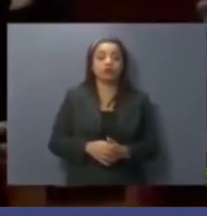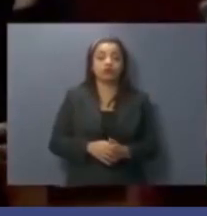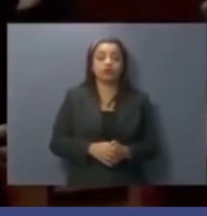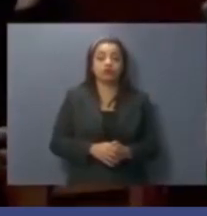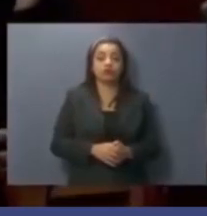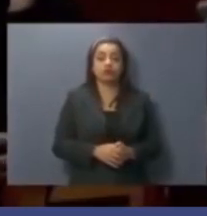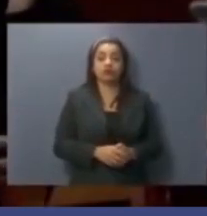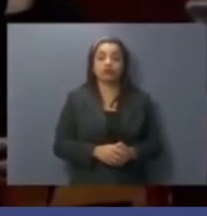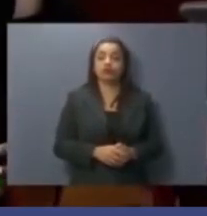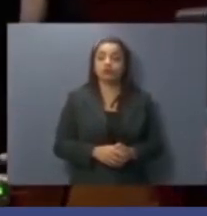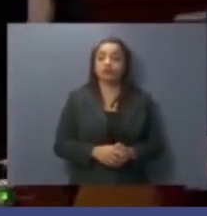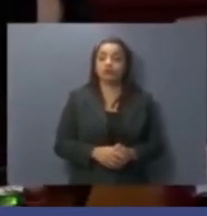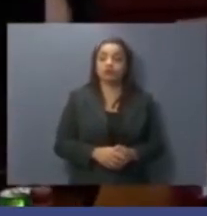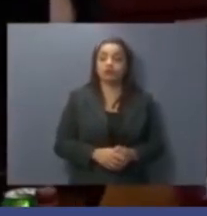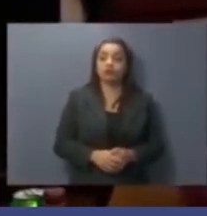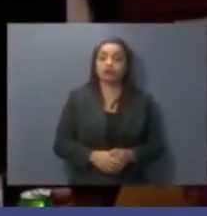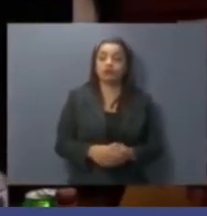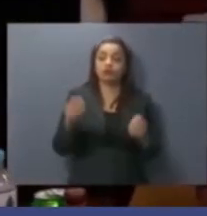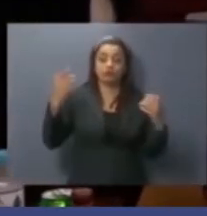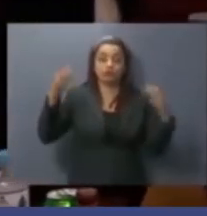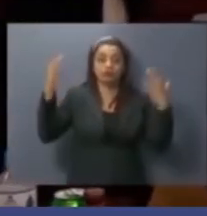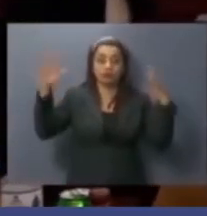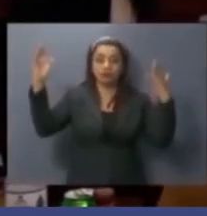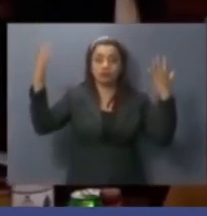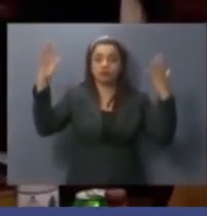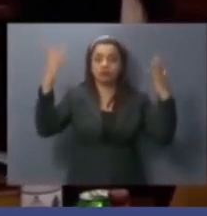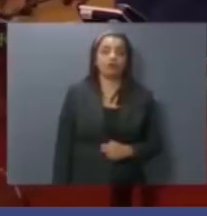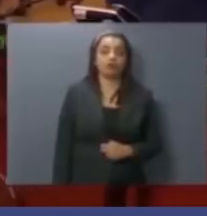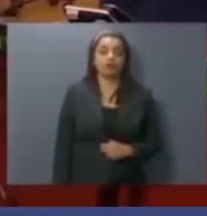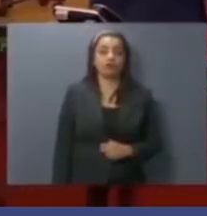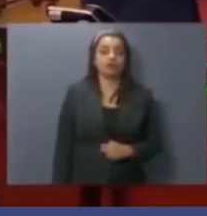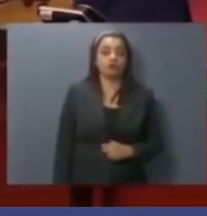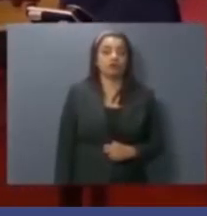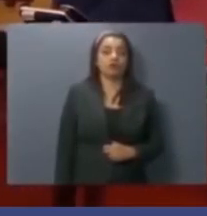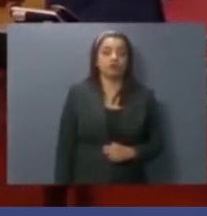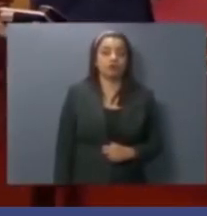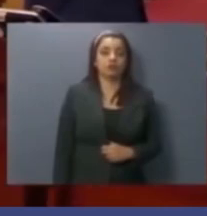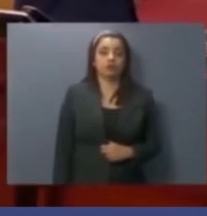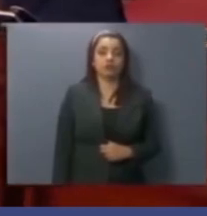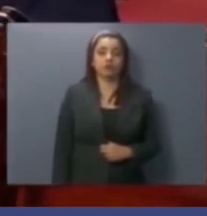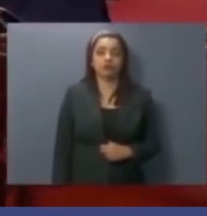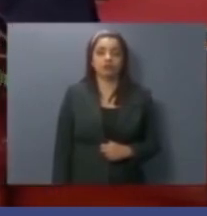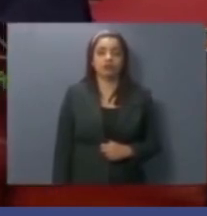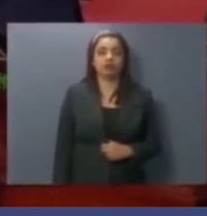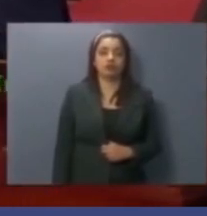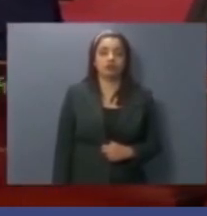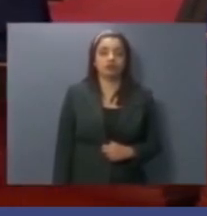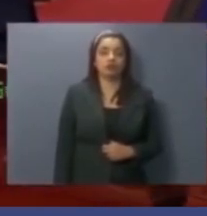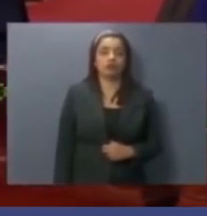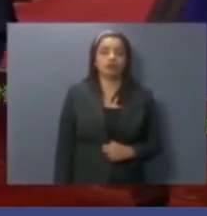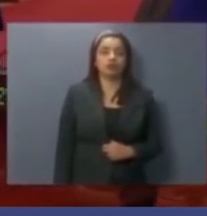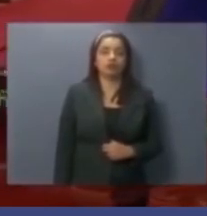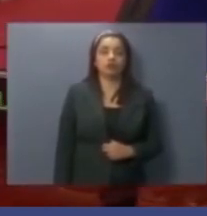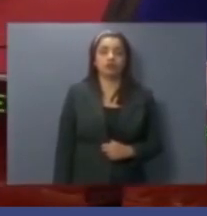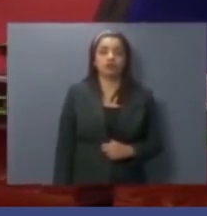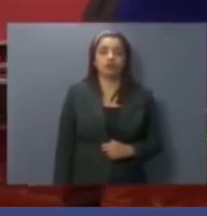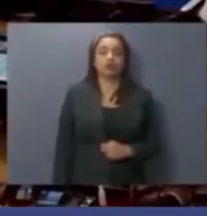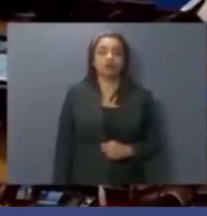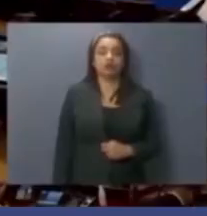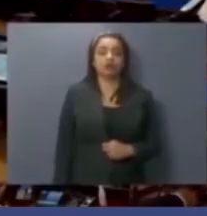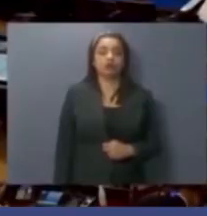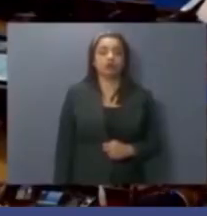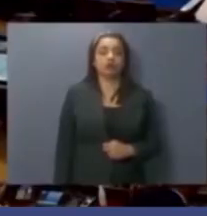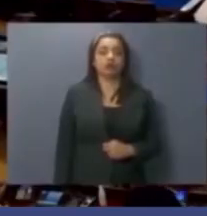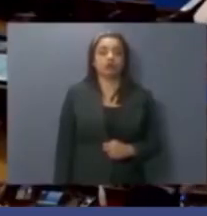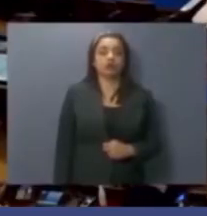sánchez cerén habría recibido quinientos treinta mil dólares como sobre sueldo cuando se desempeñaba como vicepresidente